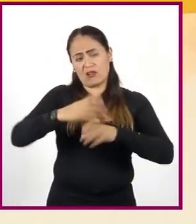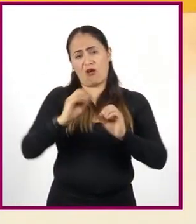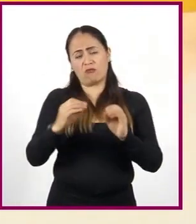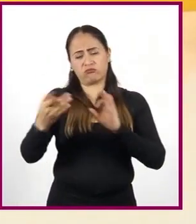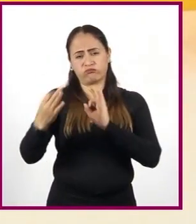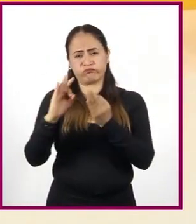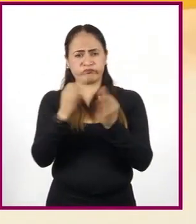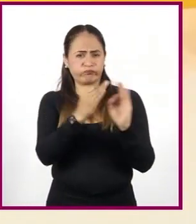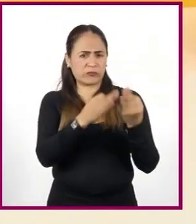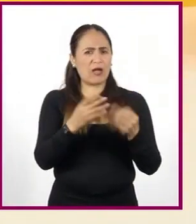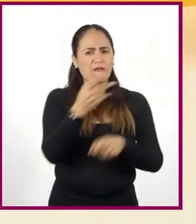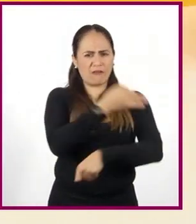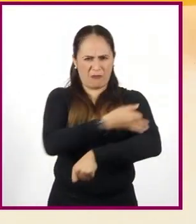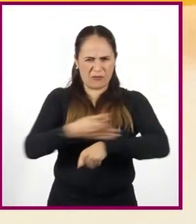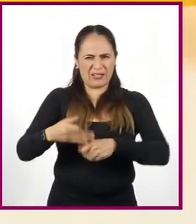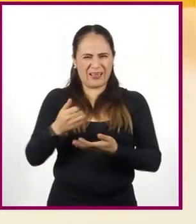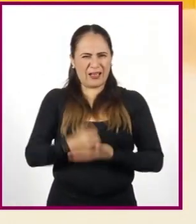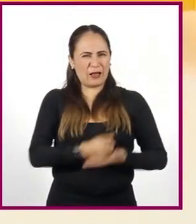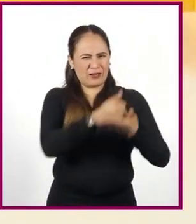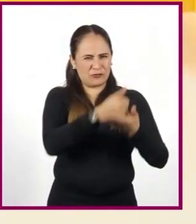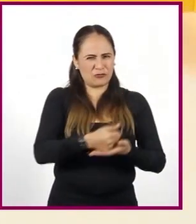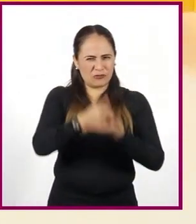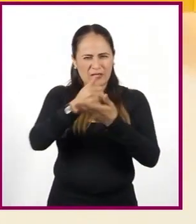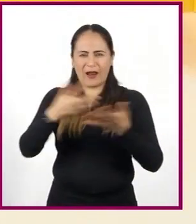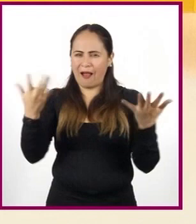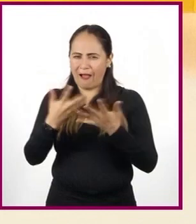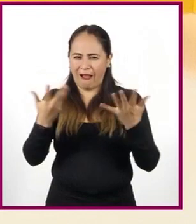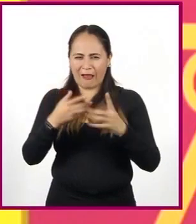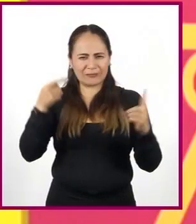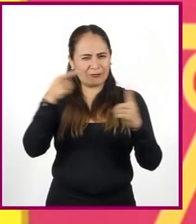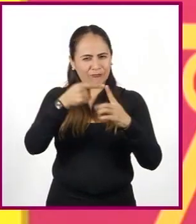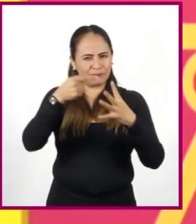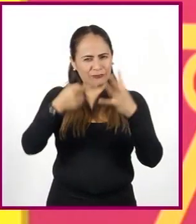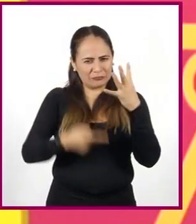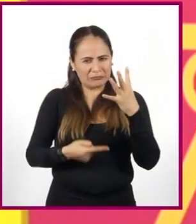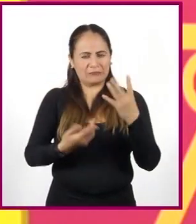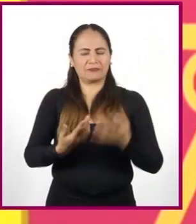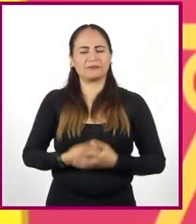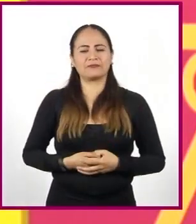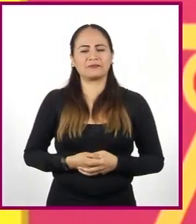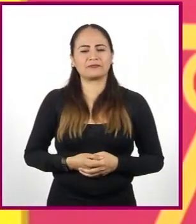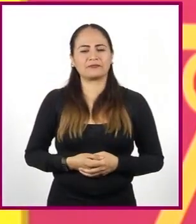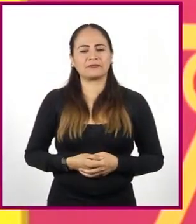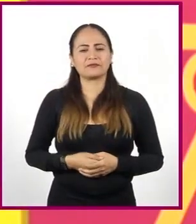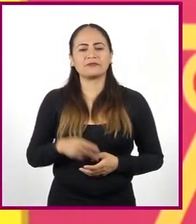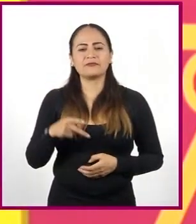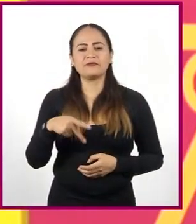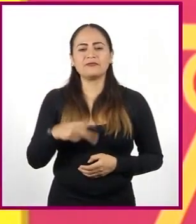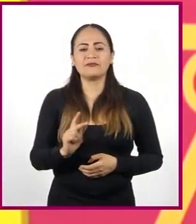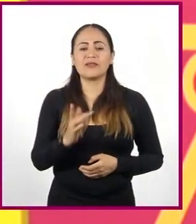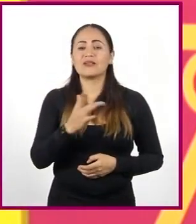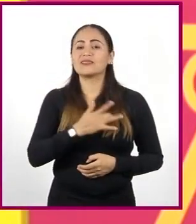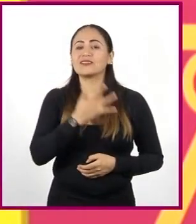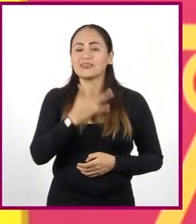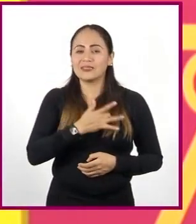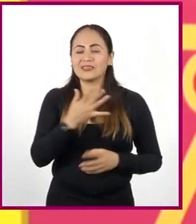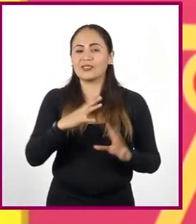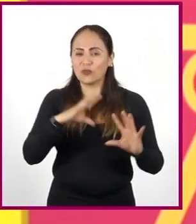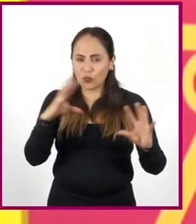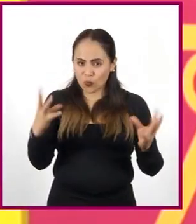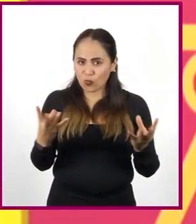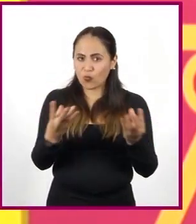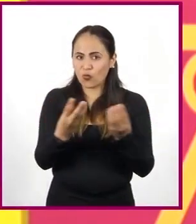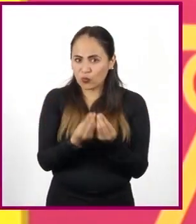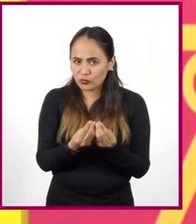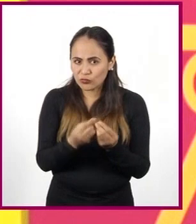ayuda de sus familiares puedan emprender acciones concretas. Pero, ¿qué les parece si trabajamos juntas y juntos en